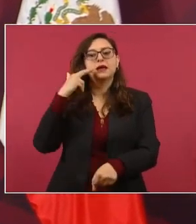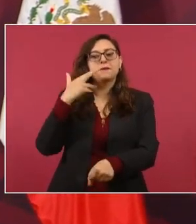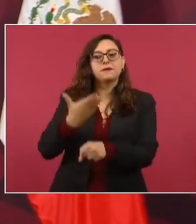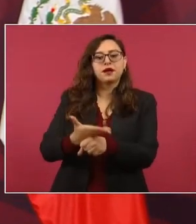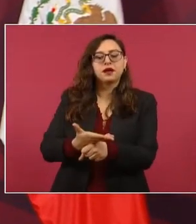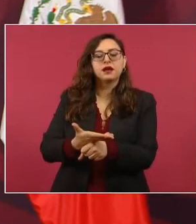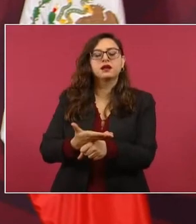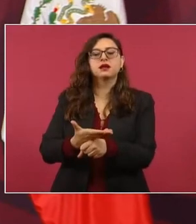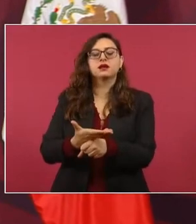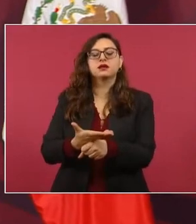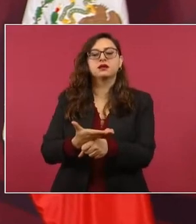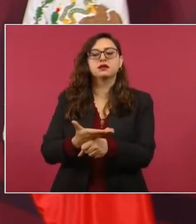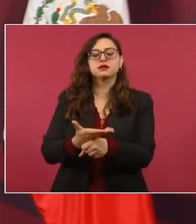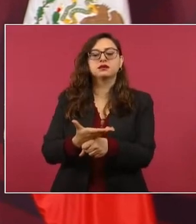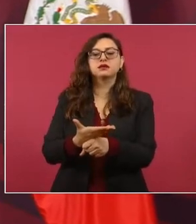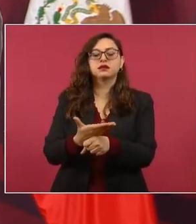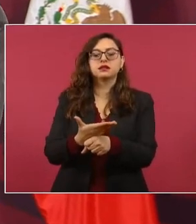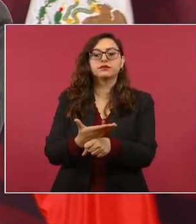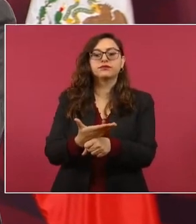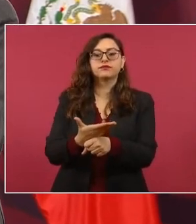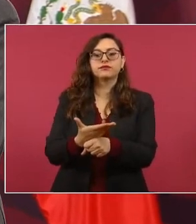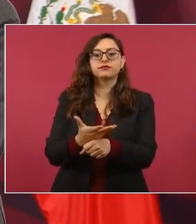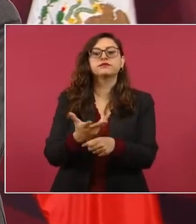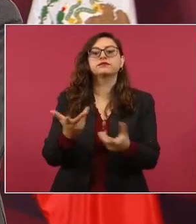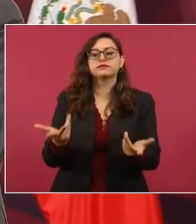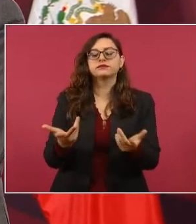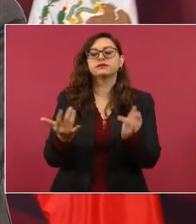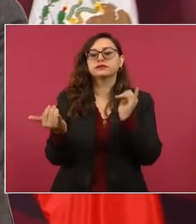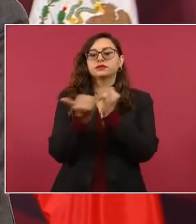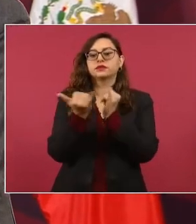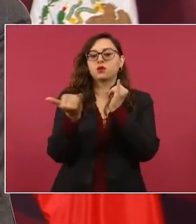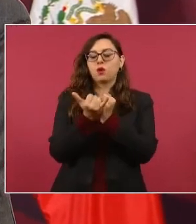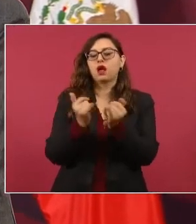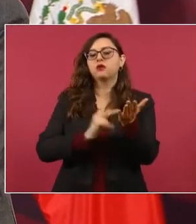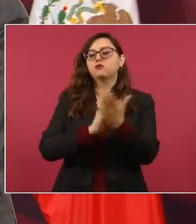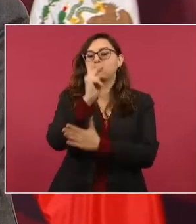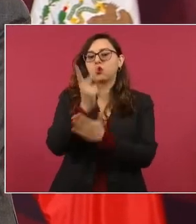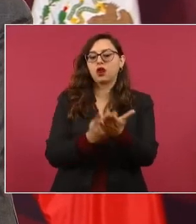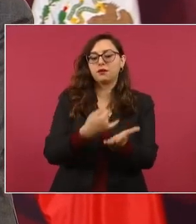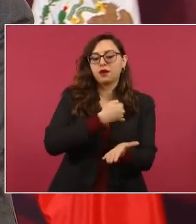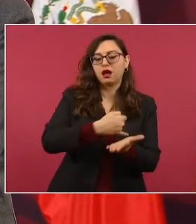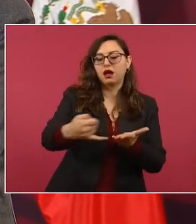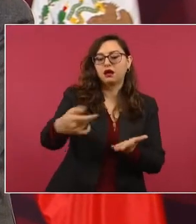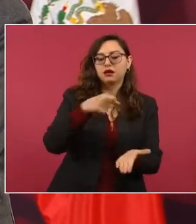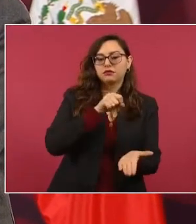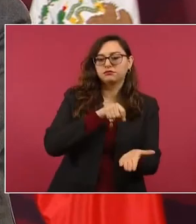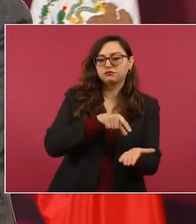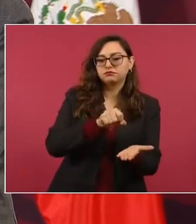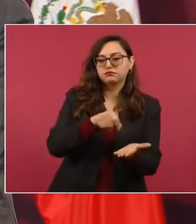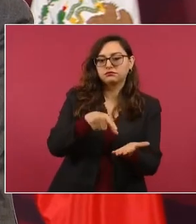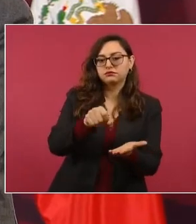están los que se dedican al programa de Sembrando Vida, los que están como